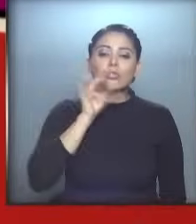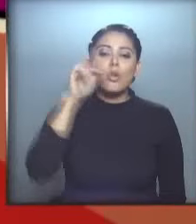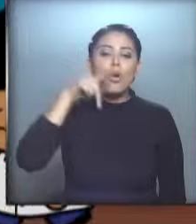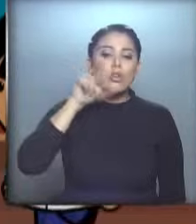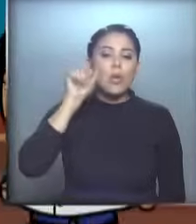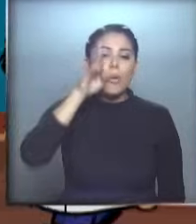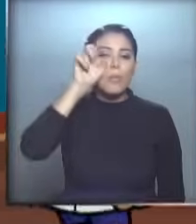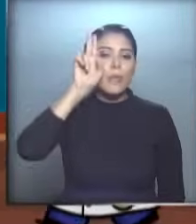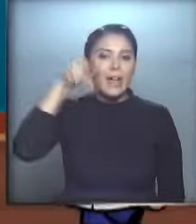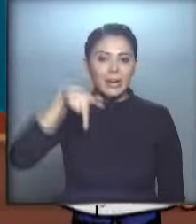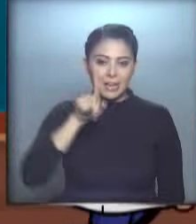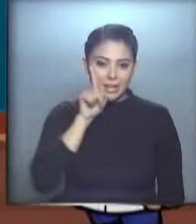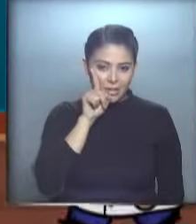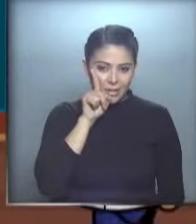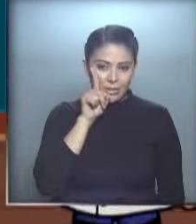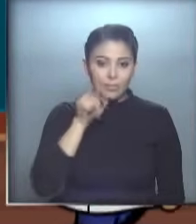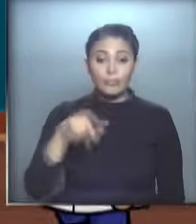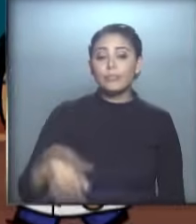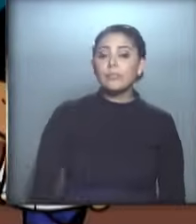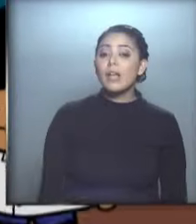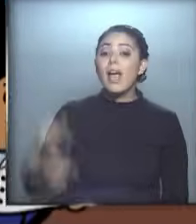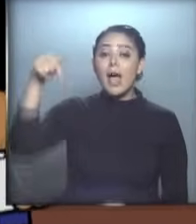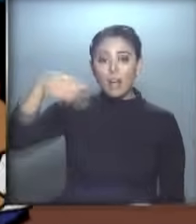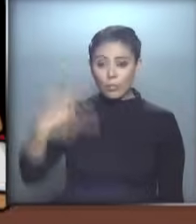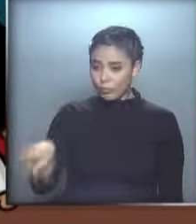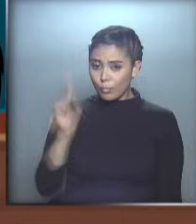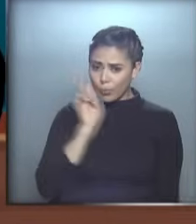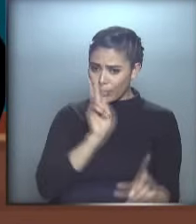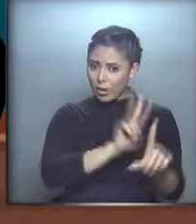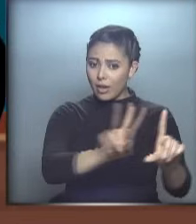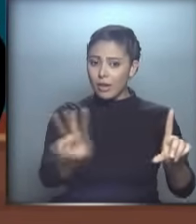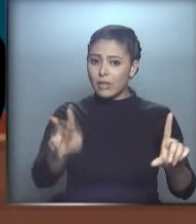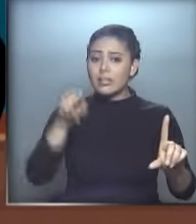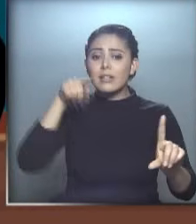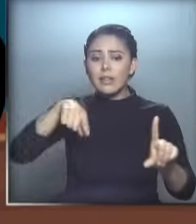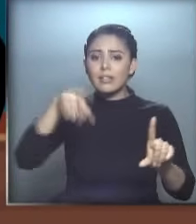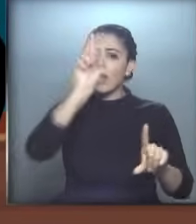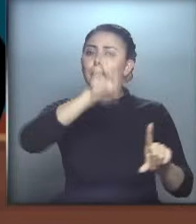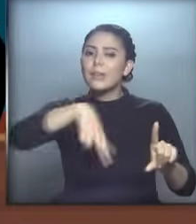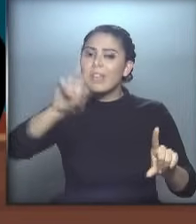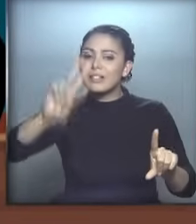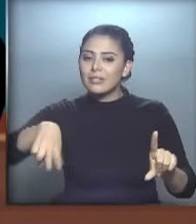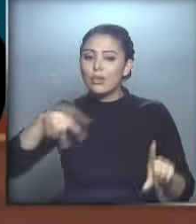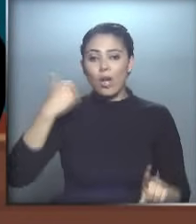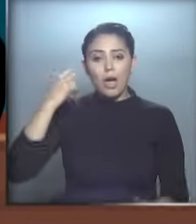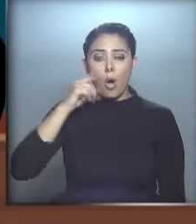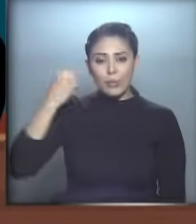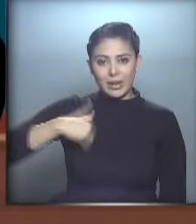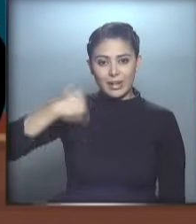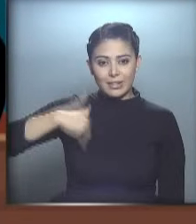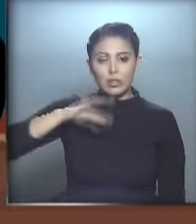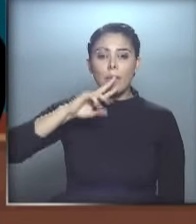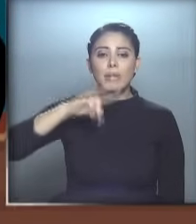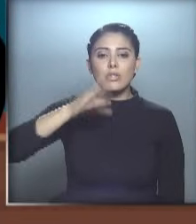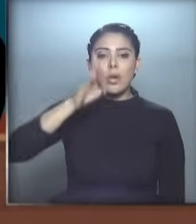Berni. Y aquí pueden admirar, niños, la obra del pintor argentino